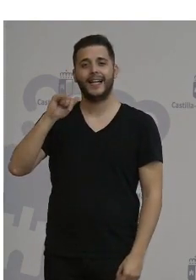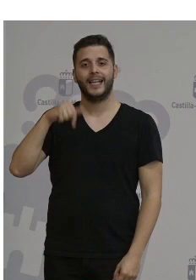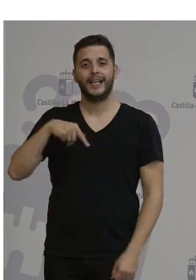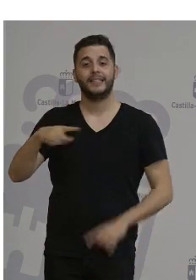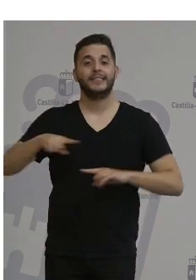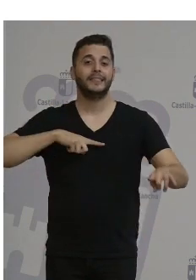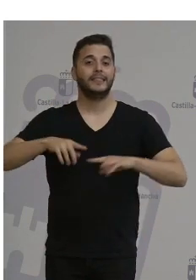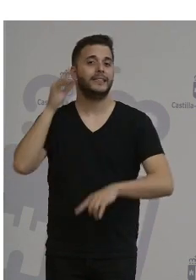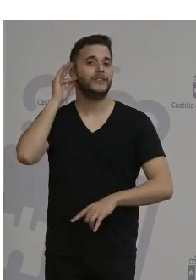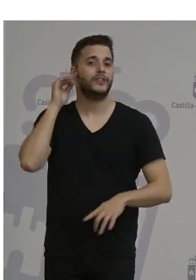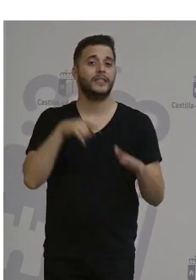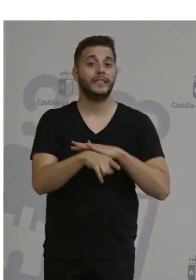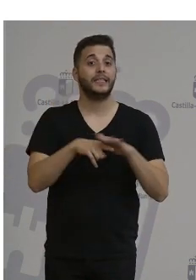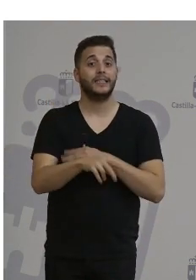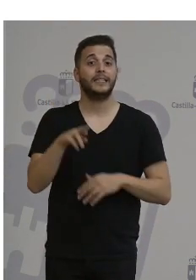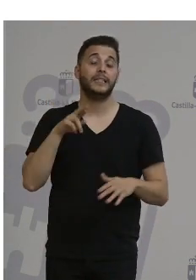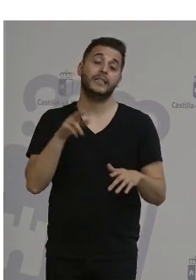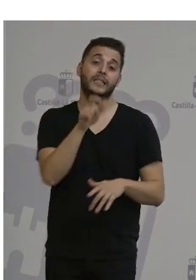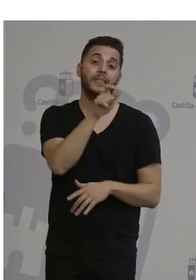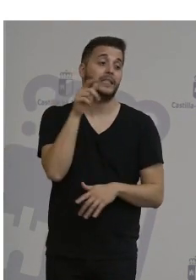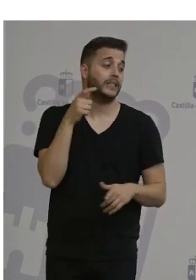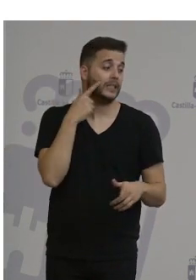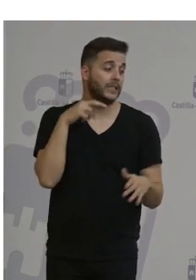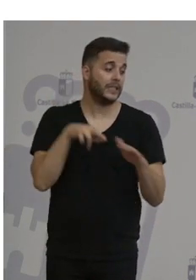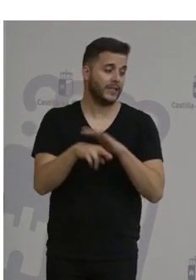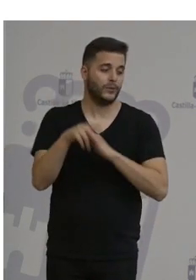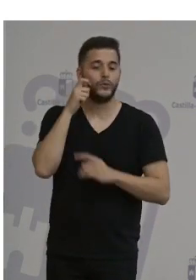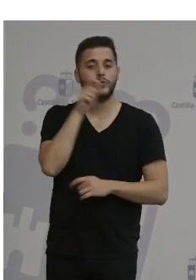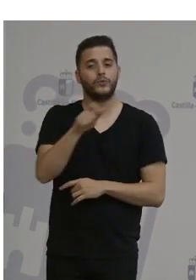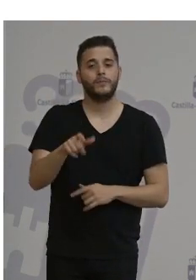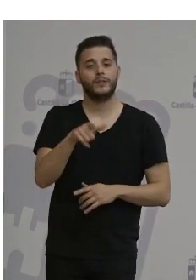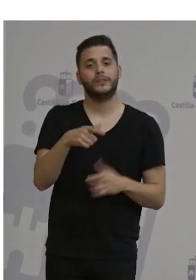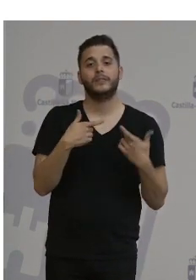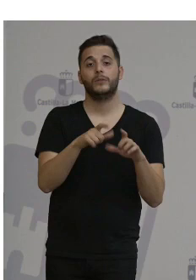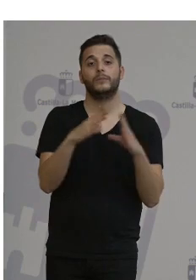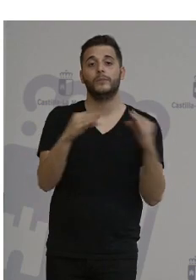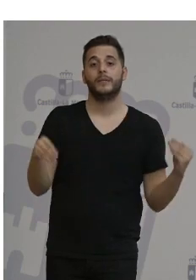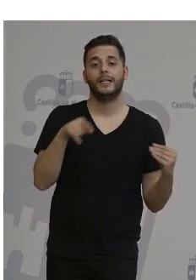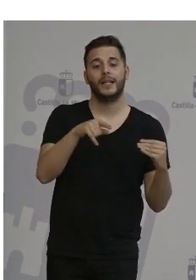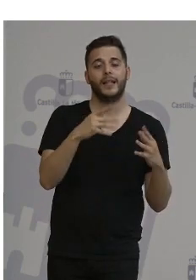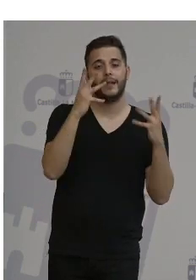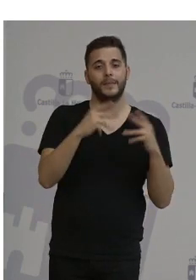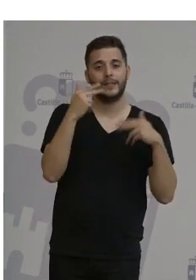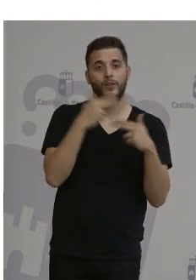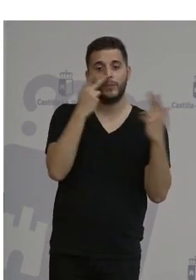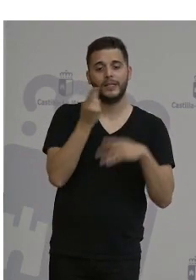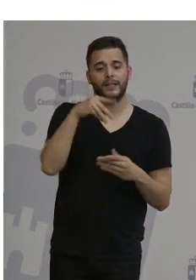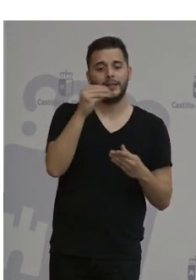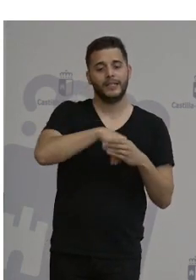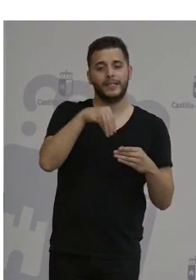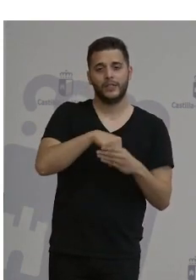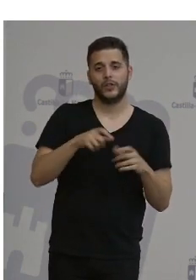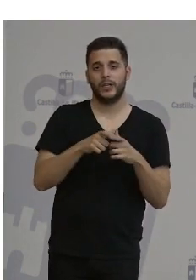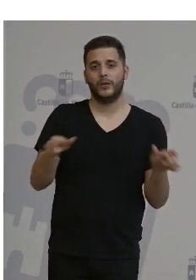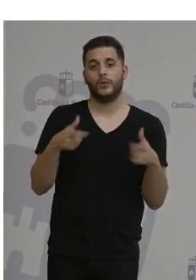directora general de Recursos Humanos y Función Pública de la Consejería de la Presidencia, Administración Pública e Interior de la Junta de Andalucía.